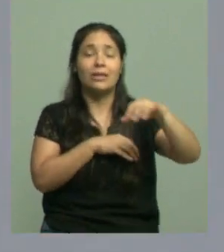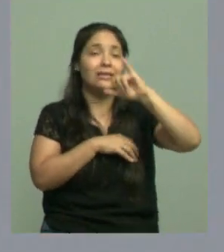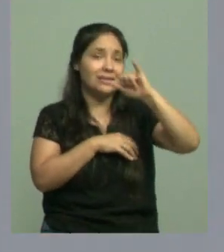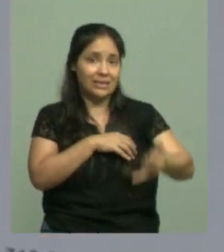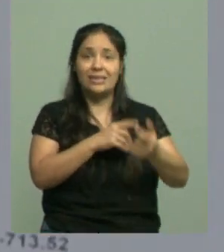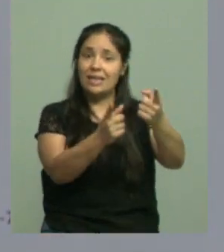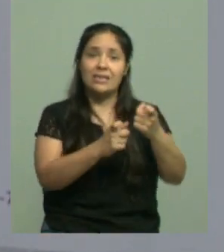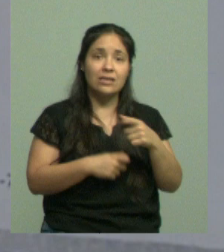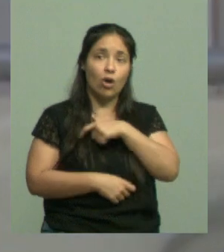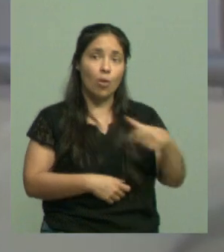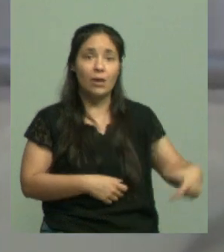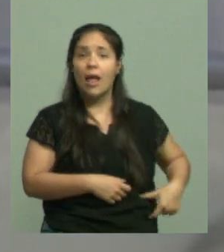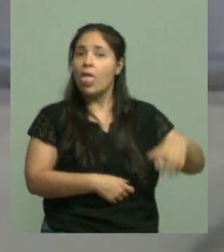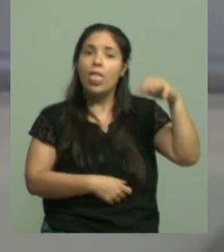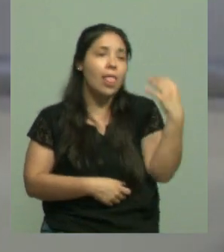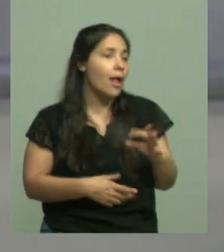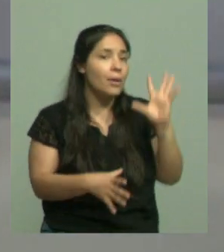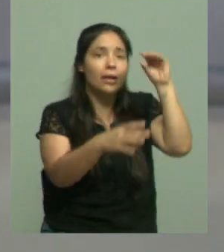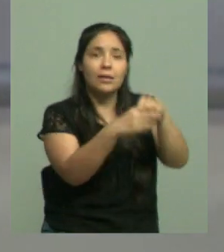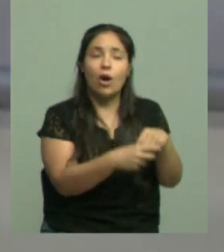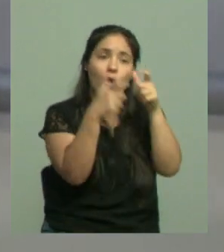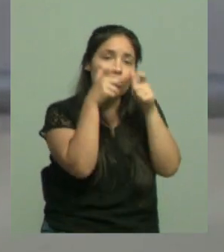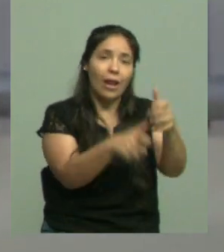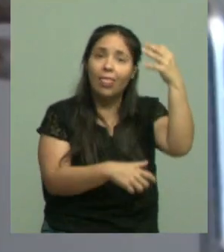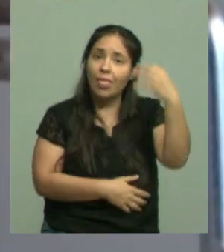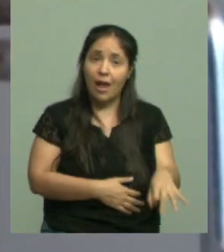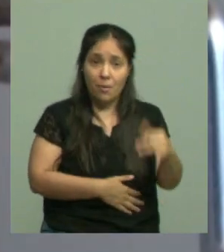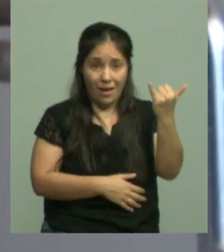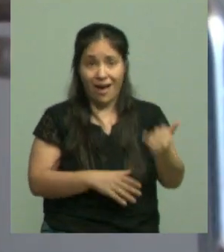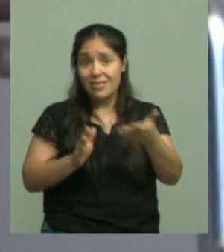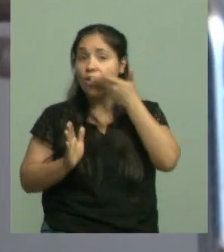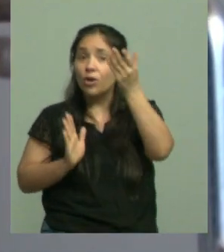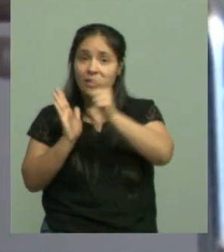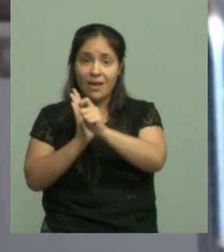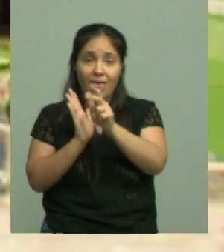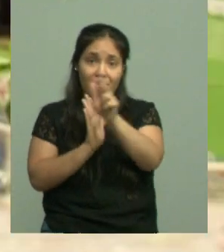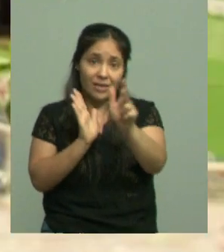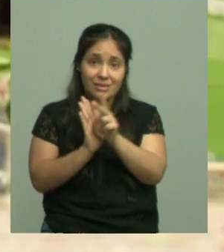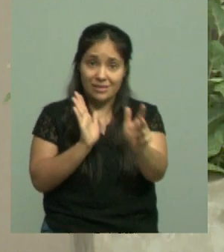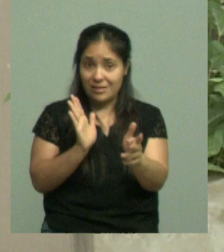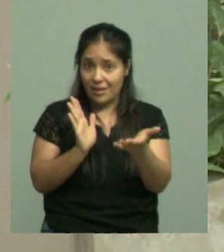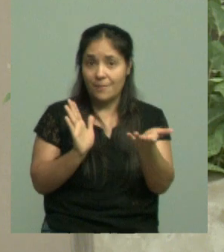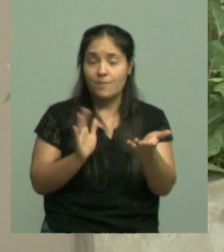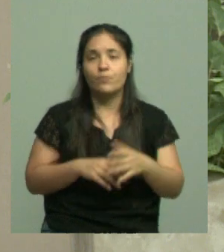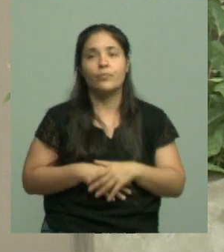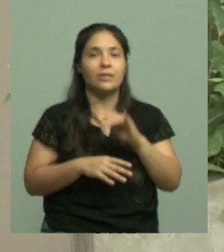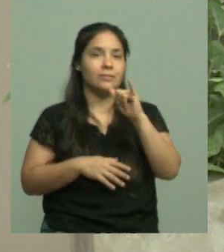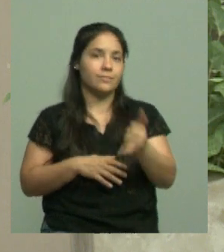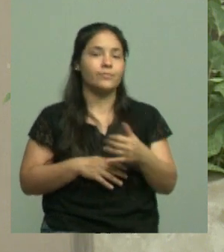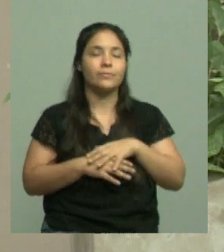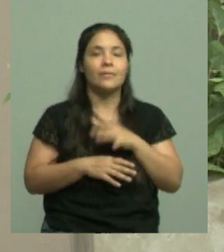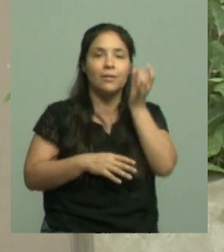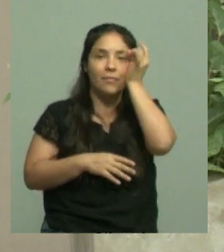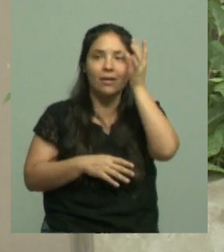que el Estado entre y regule. Claro. Porque pasa esto, porque se concentran. Exacto. Cari, nos tenemos